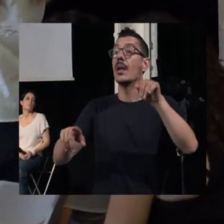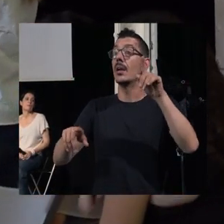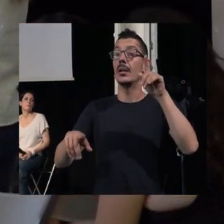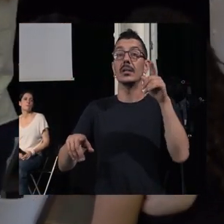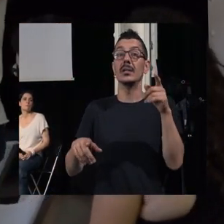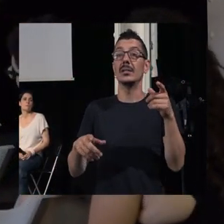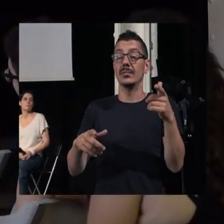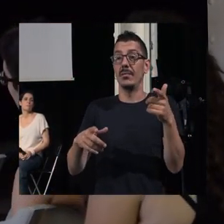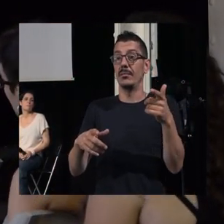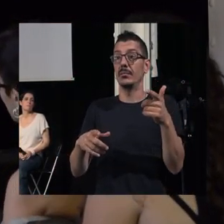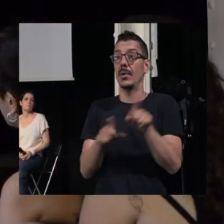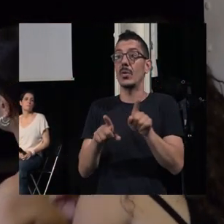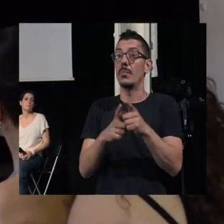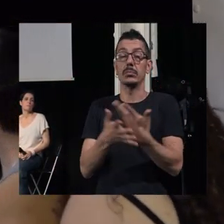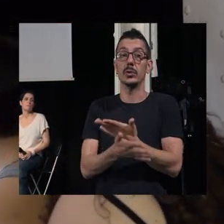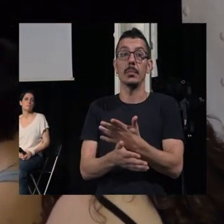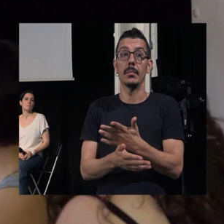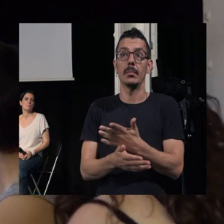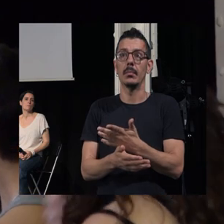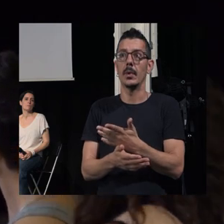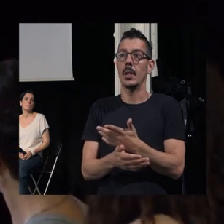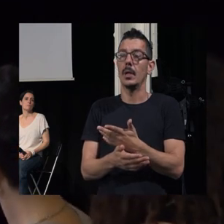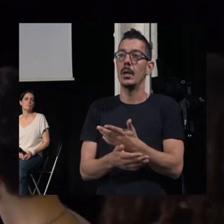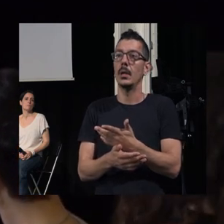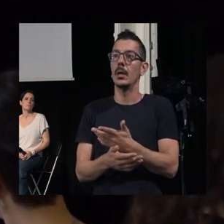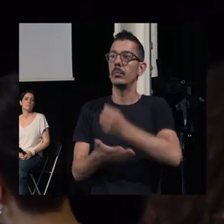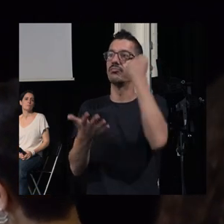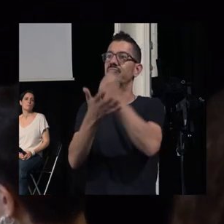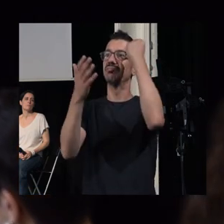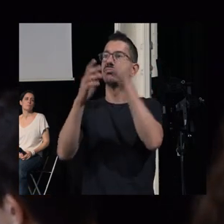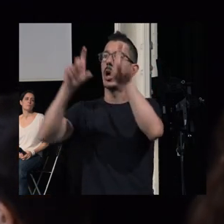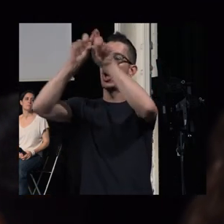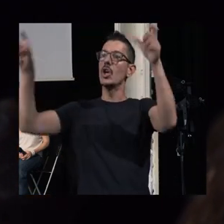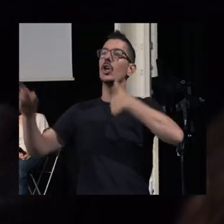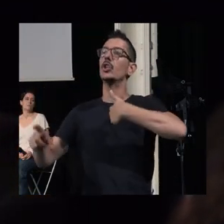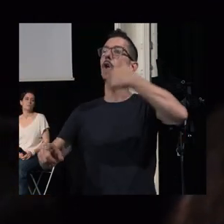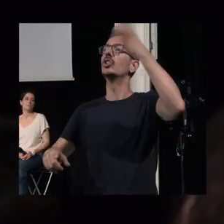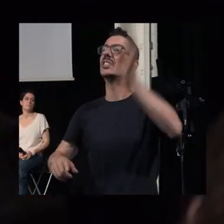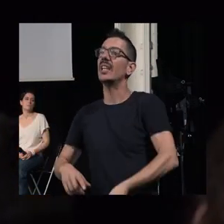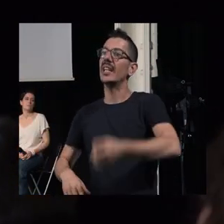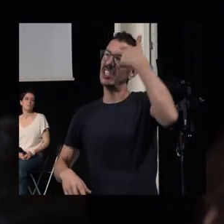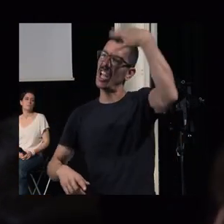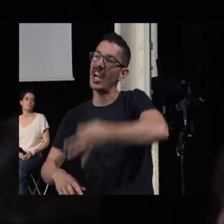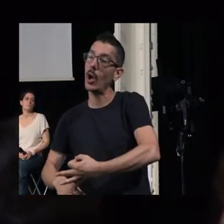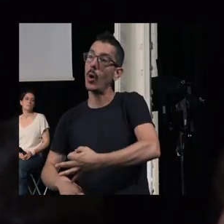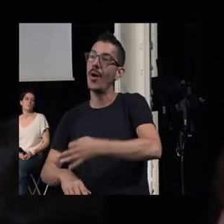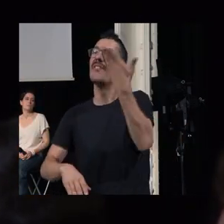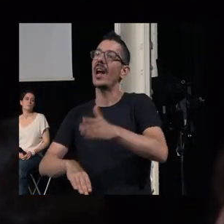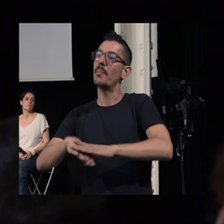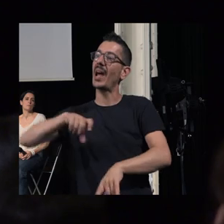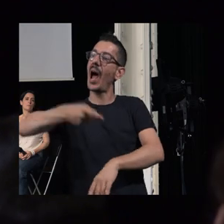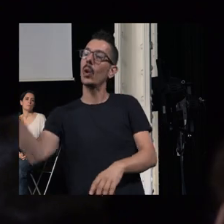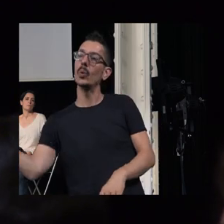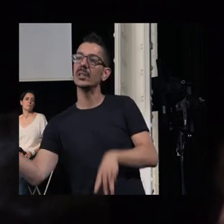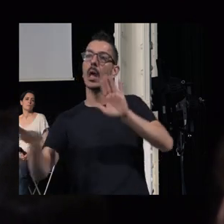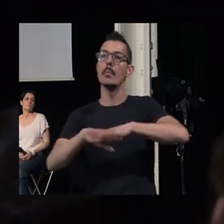decepcionada, cuando el yo sí te creo sirve para unas, pero no sirve para otras. Cuando el si tocan a una,